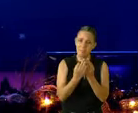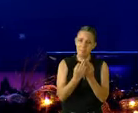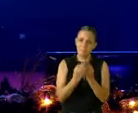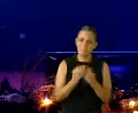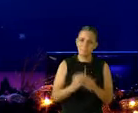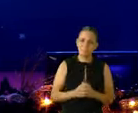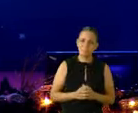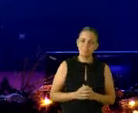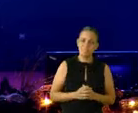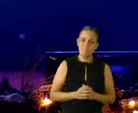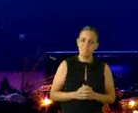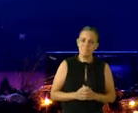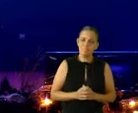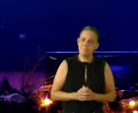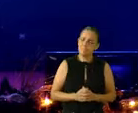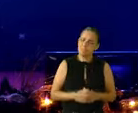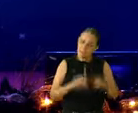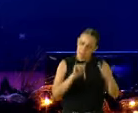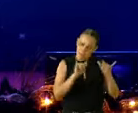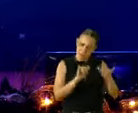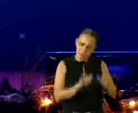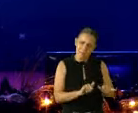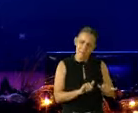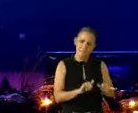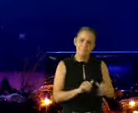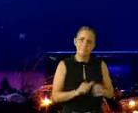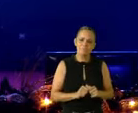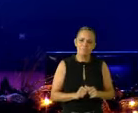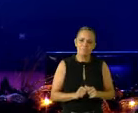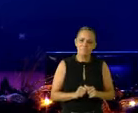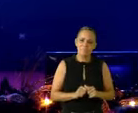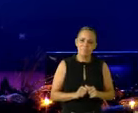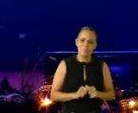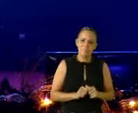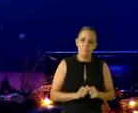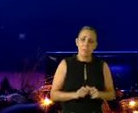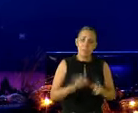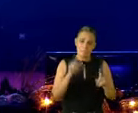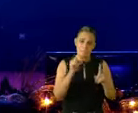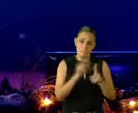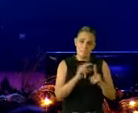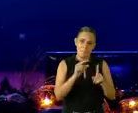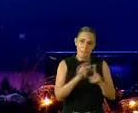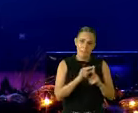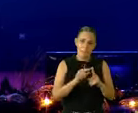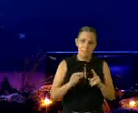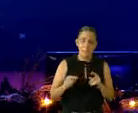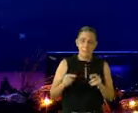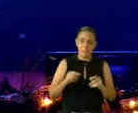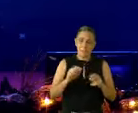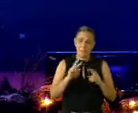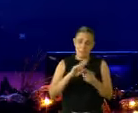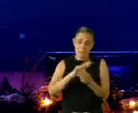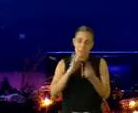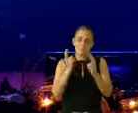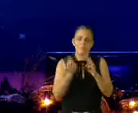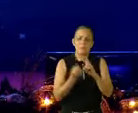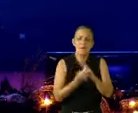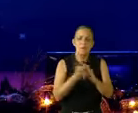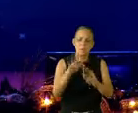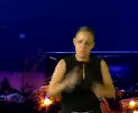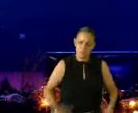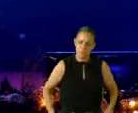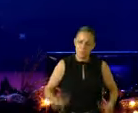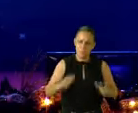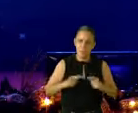ahí. Quedarse con nosotros para siempre y que usted permita que la palabra le edifique y le restaure. Amén. Así que le invitamos